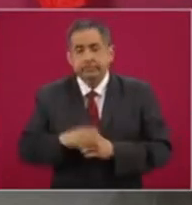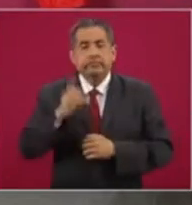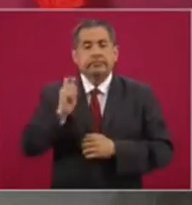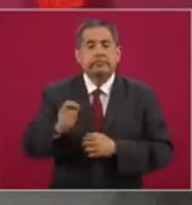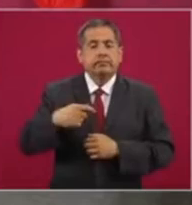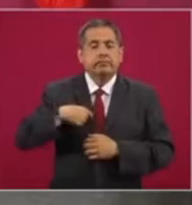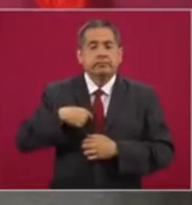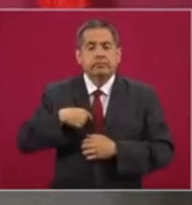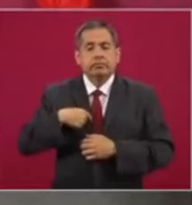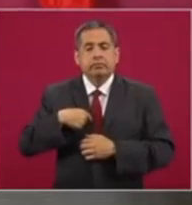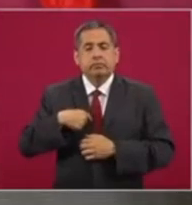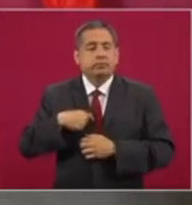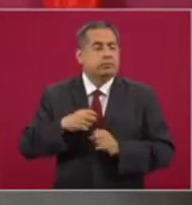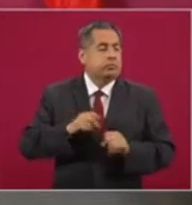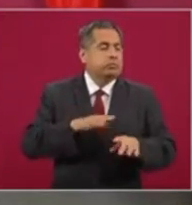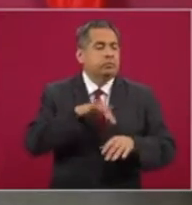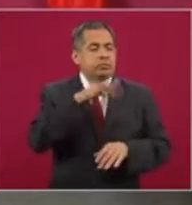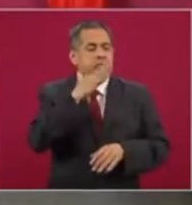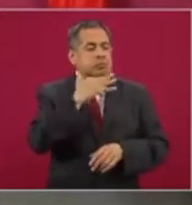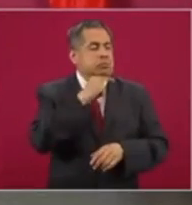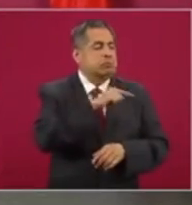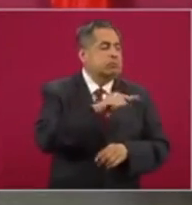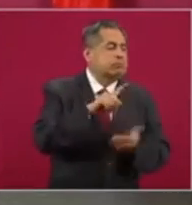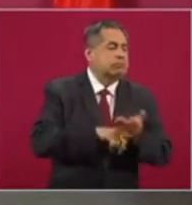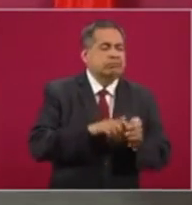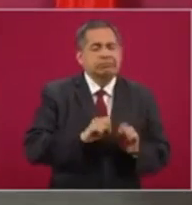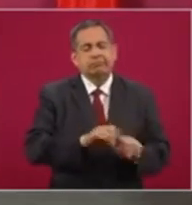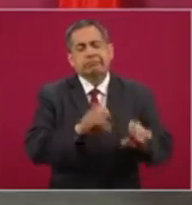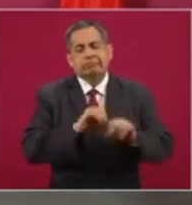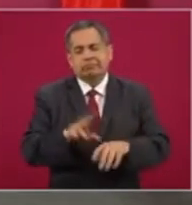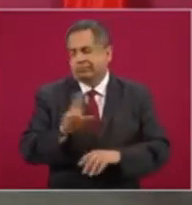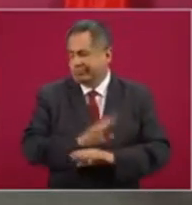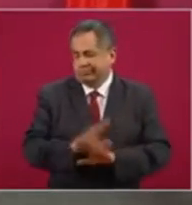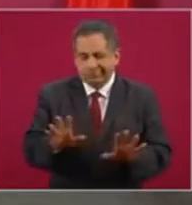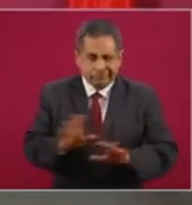no permitir la corrupción y no